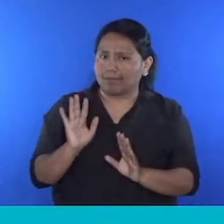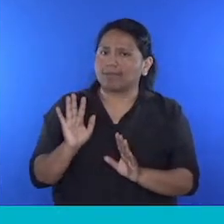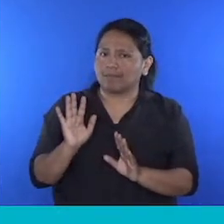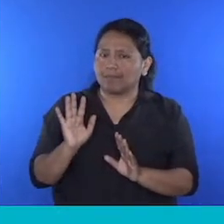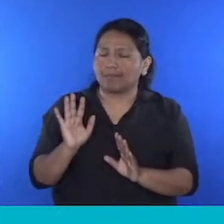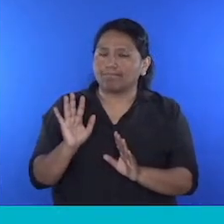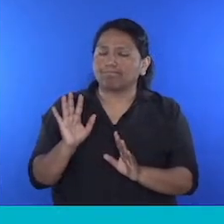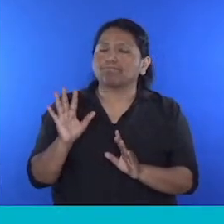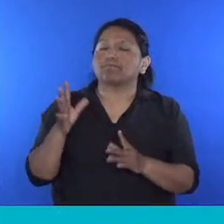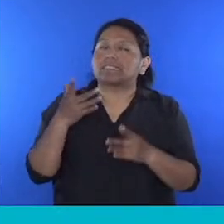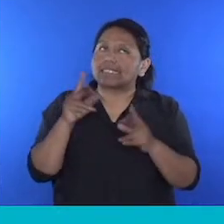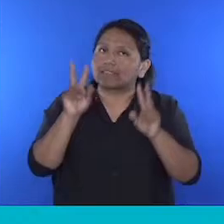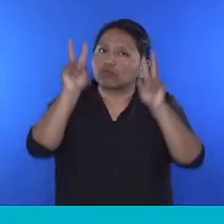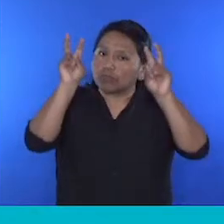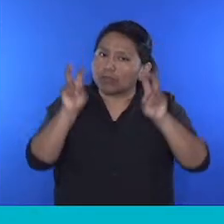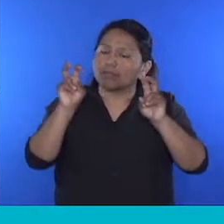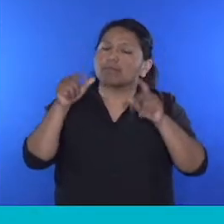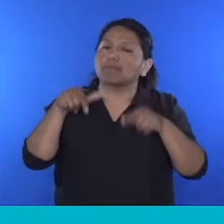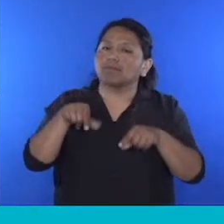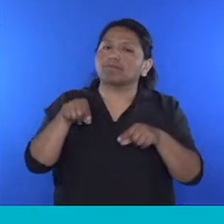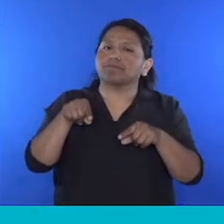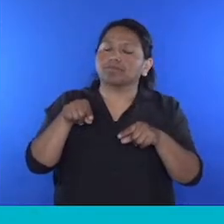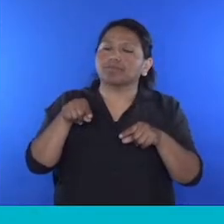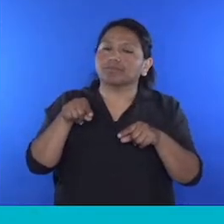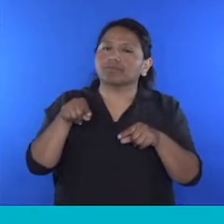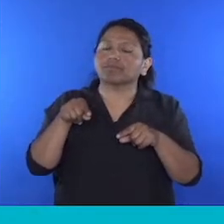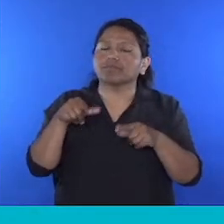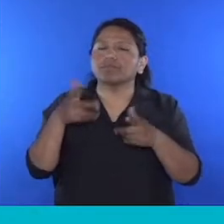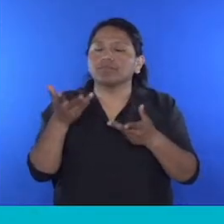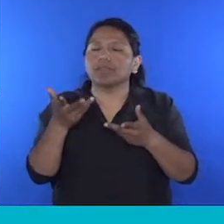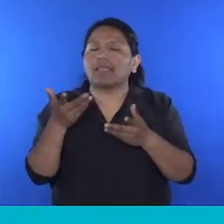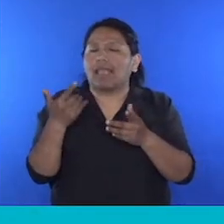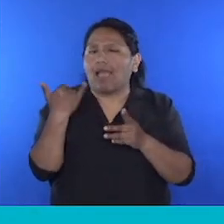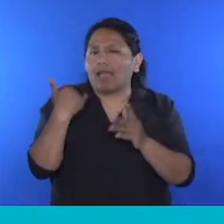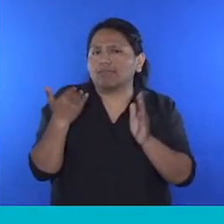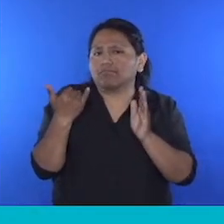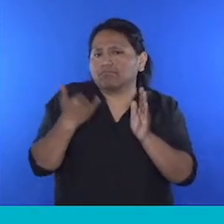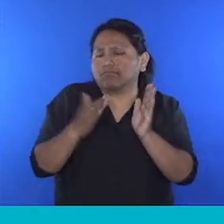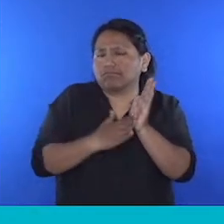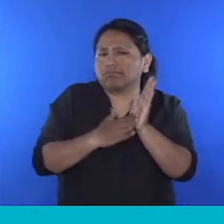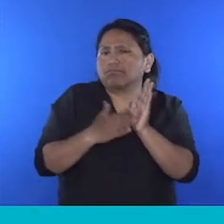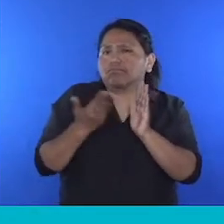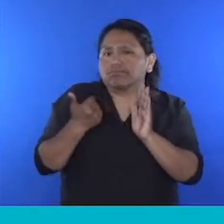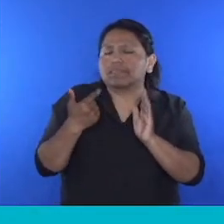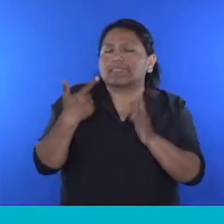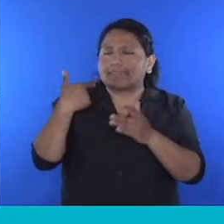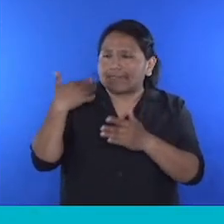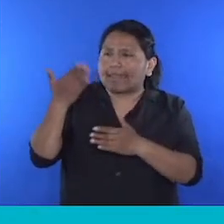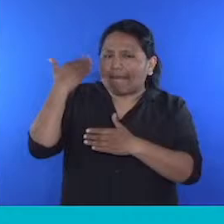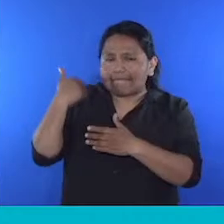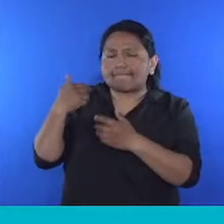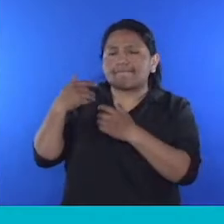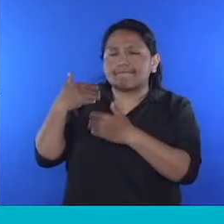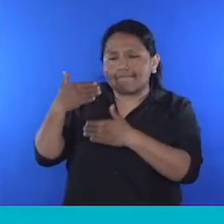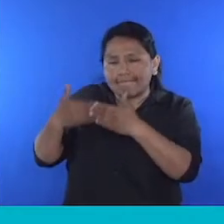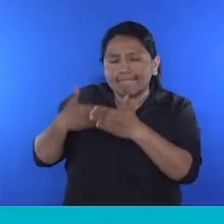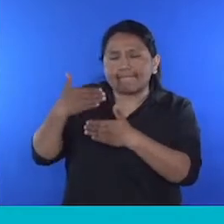aún siendo un tema que cuenta con los antecedentes que mencionábamos, que se venía trabajando